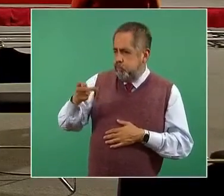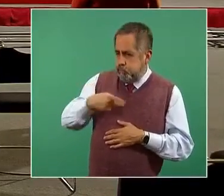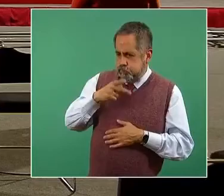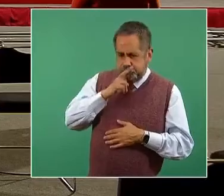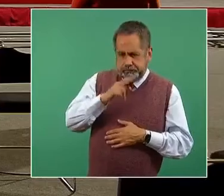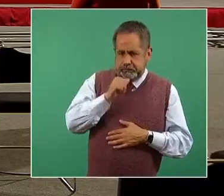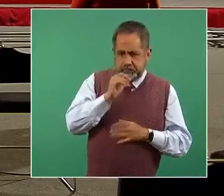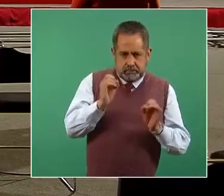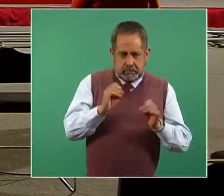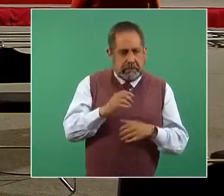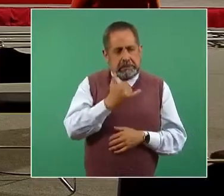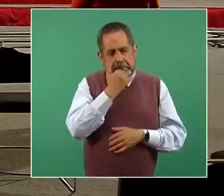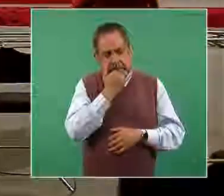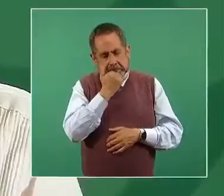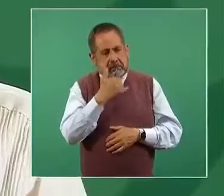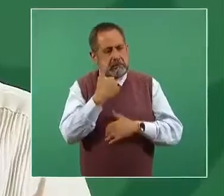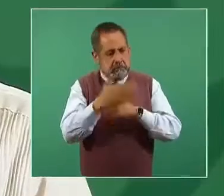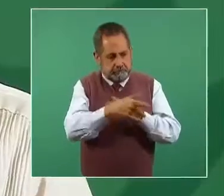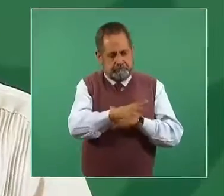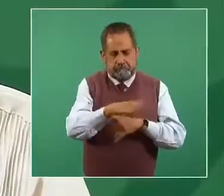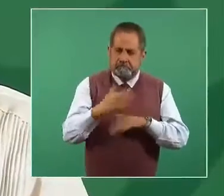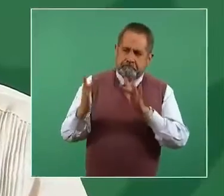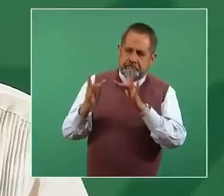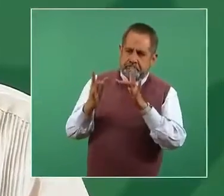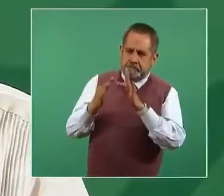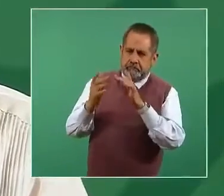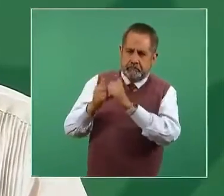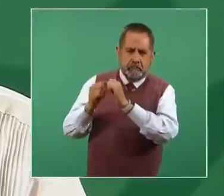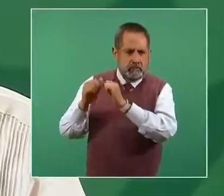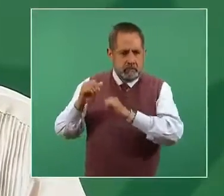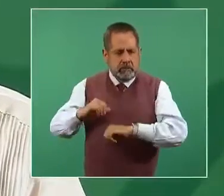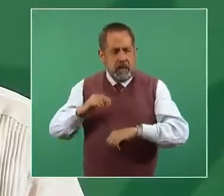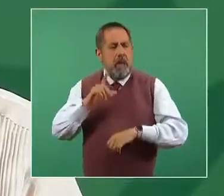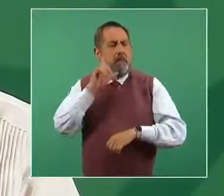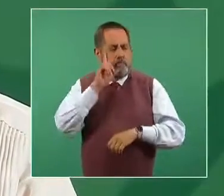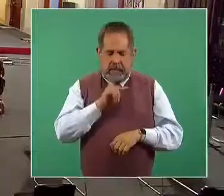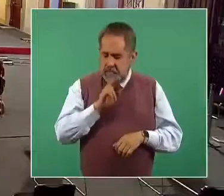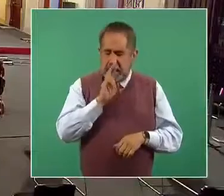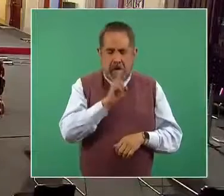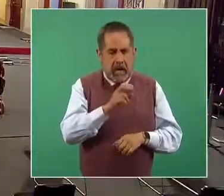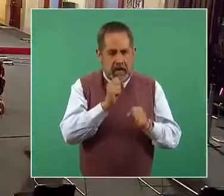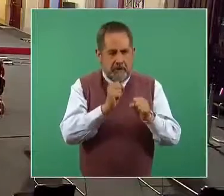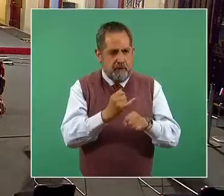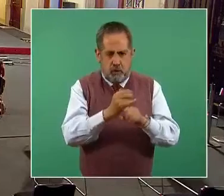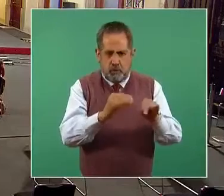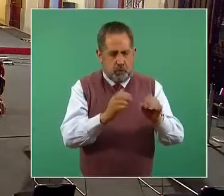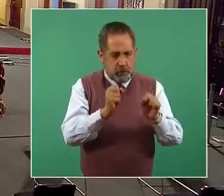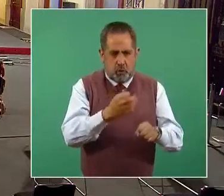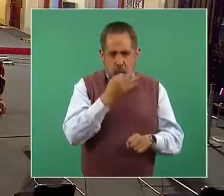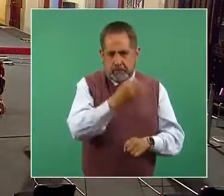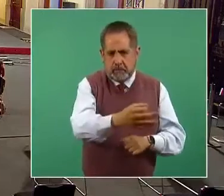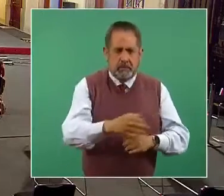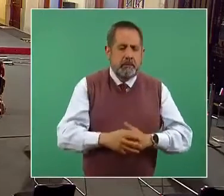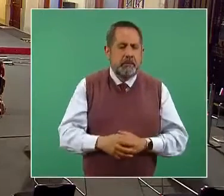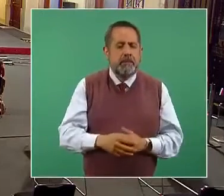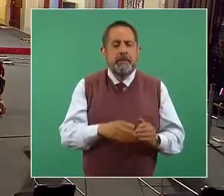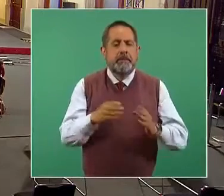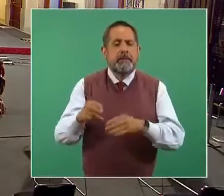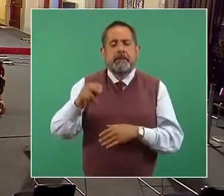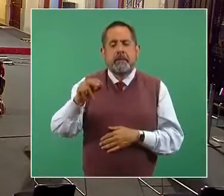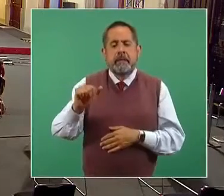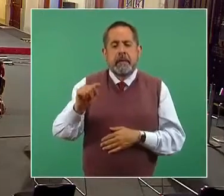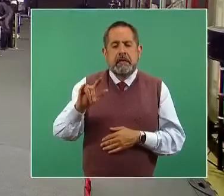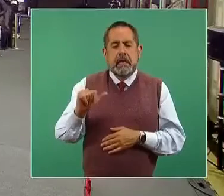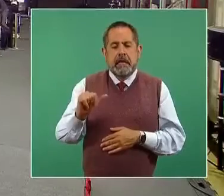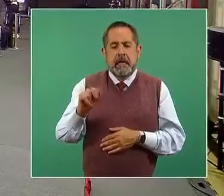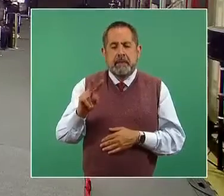seguimiento con la oficina correspondiente y mañana lo informamos. Gracias. Muchas gracias. Natalia Vitela,